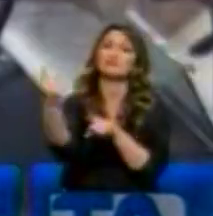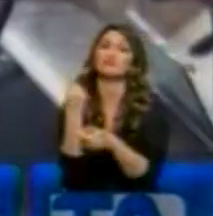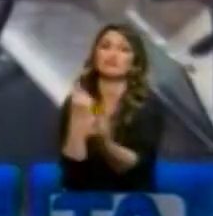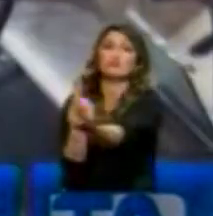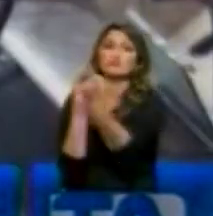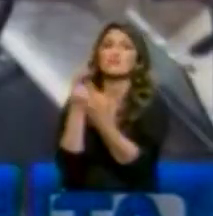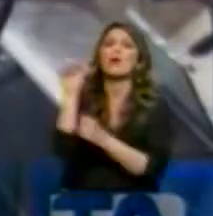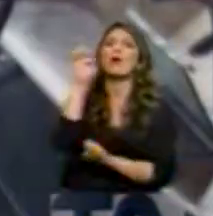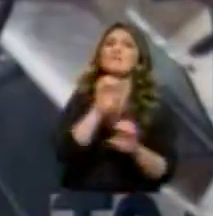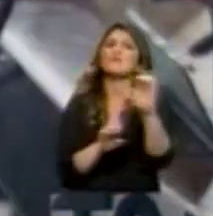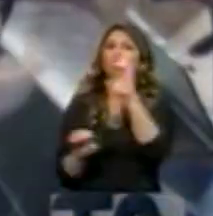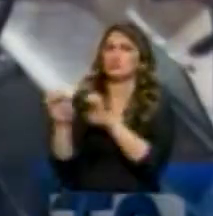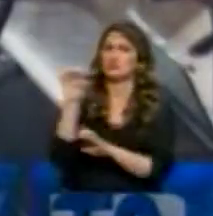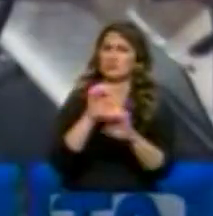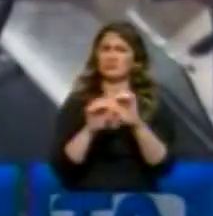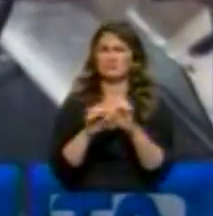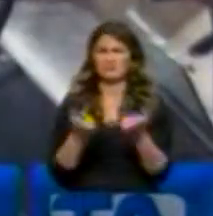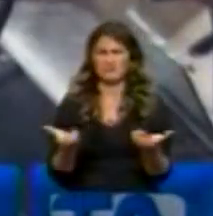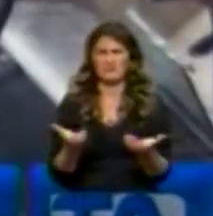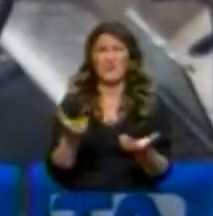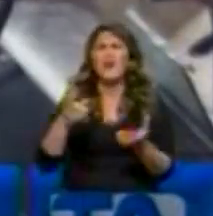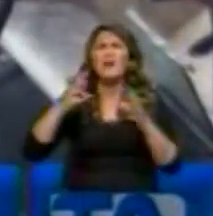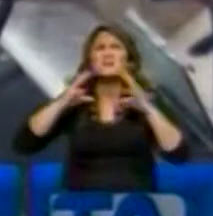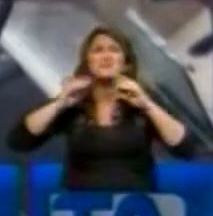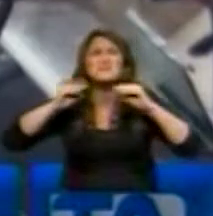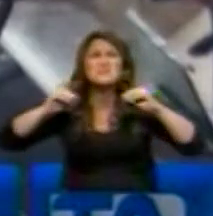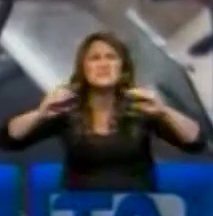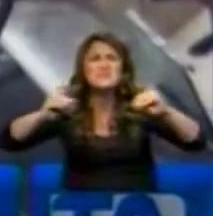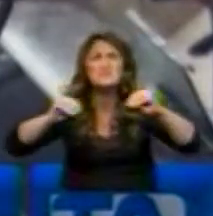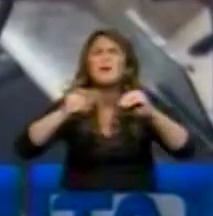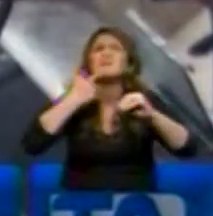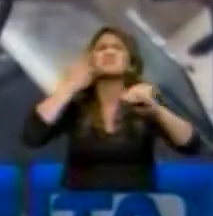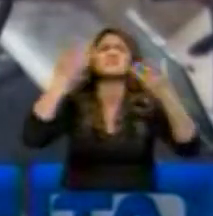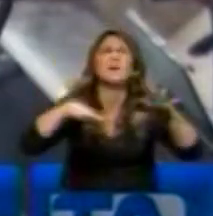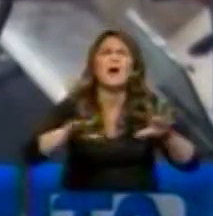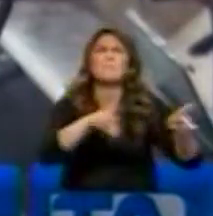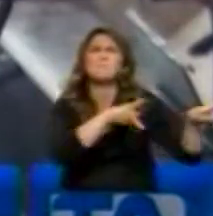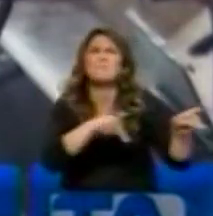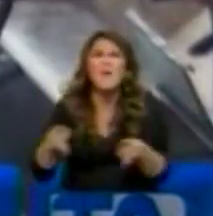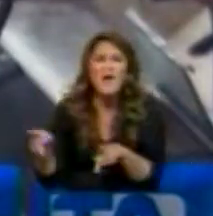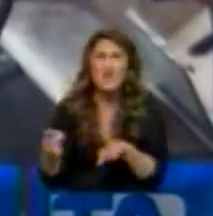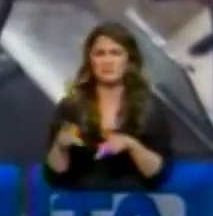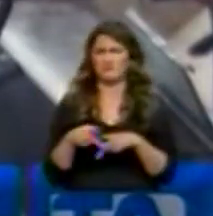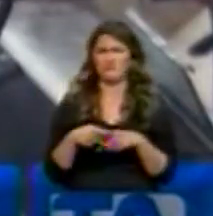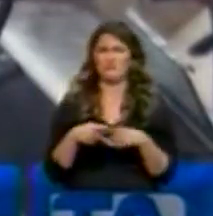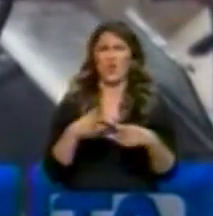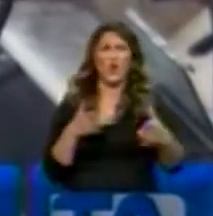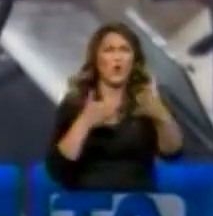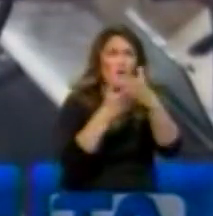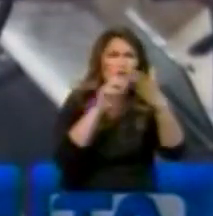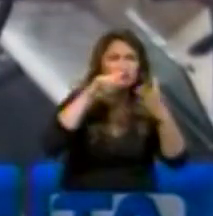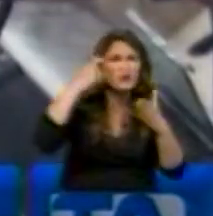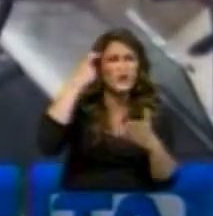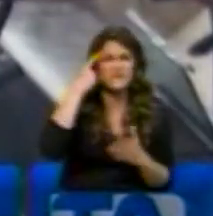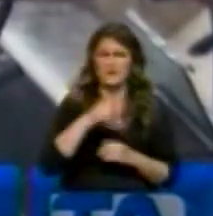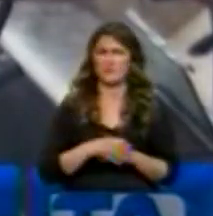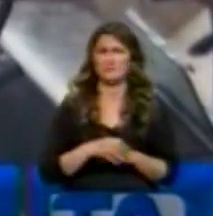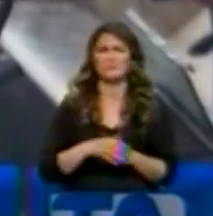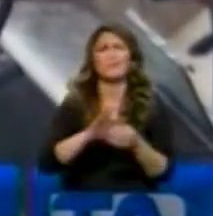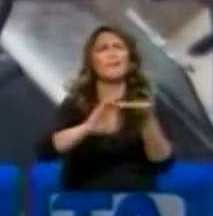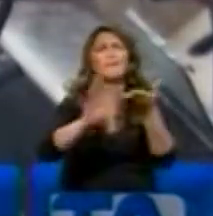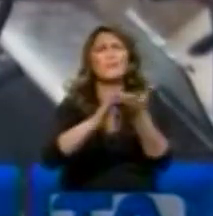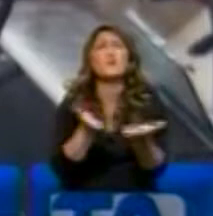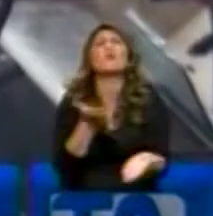esto ya estaba programado, que esto ya estaba planificado. Entonces me pregunto yo, ¿dónde está el centro